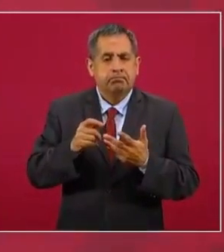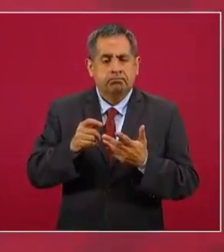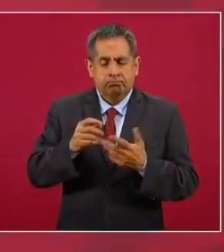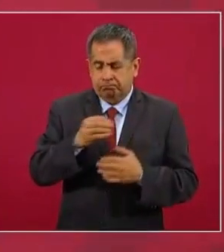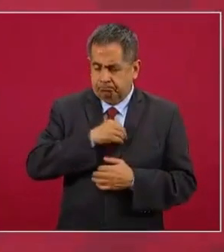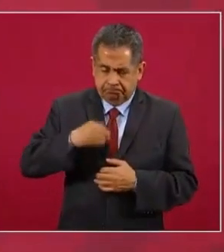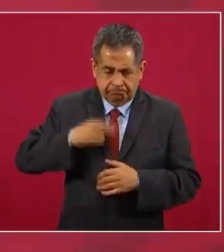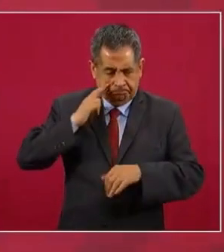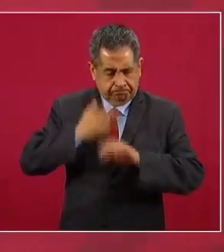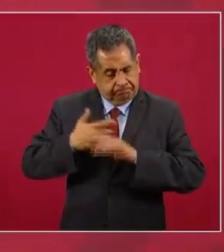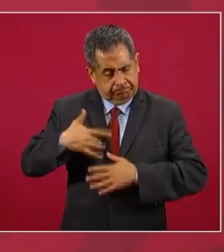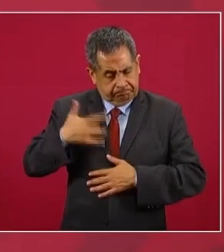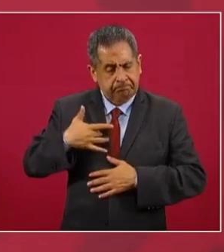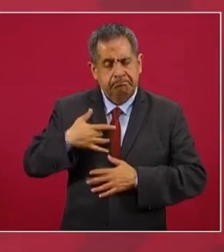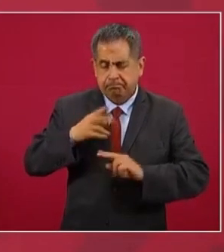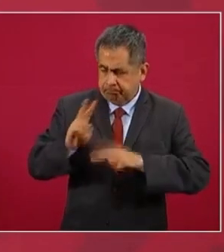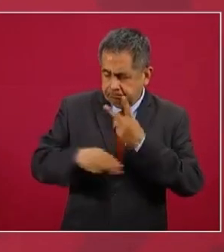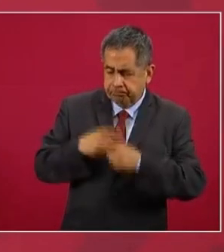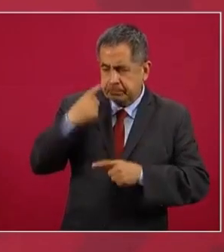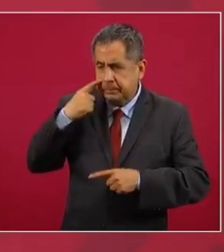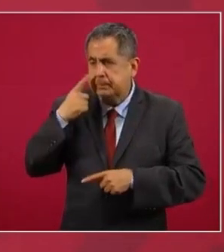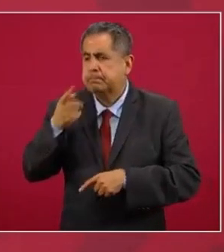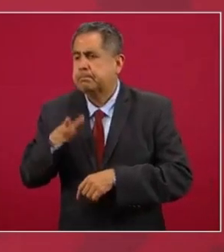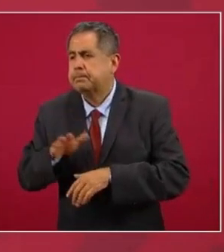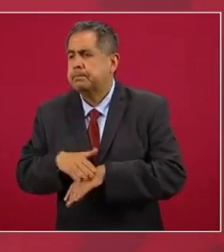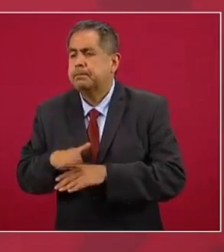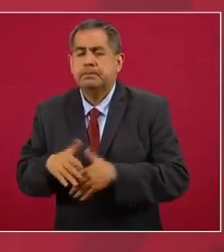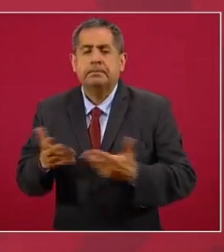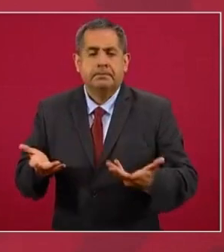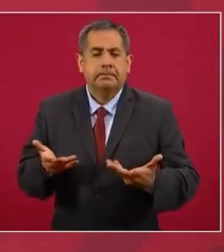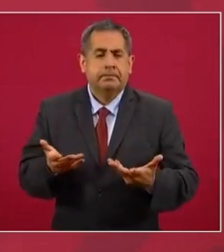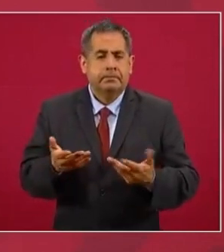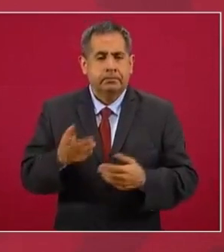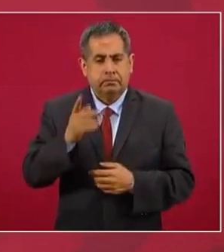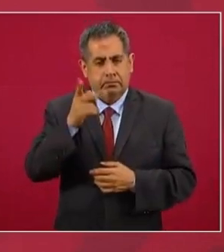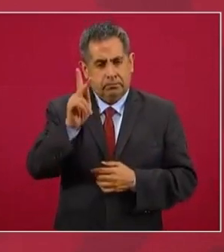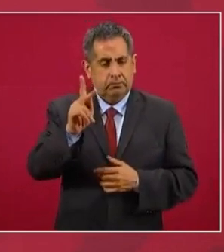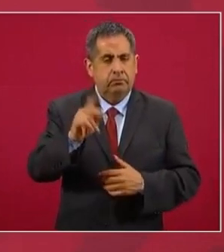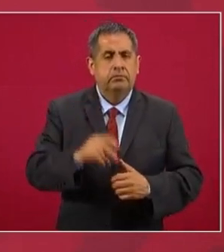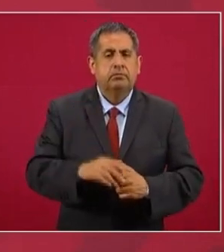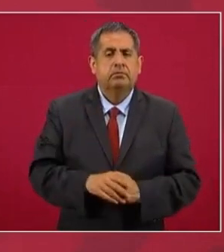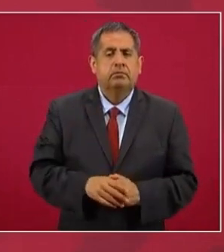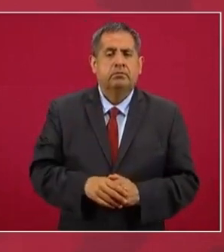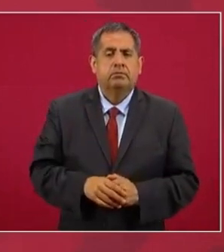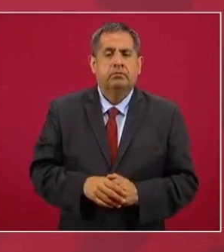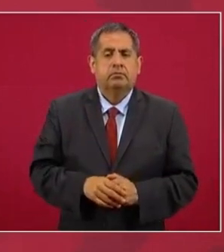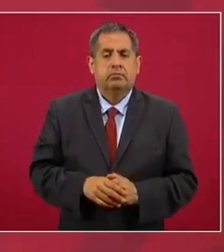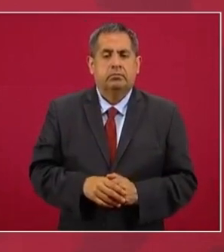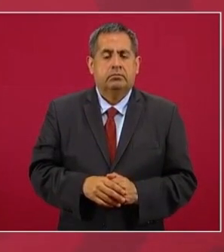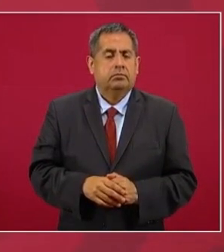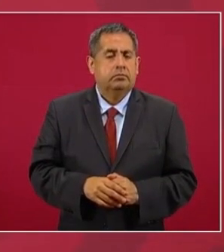sino abrir el expediente. Incluso,